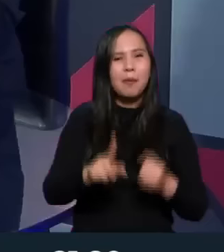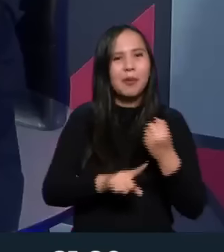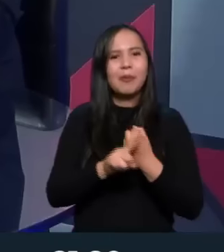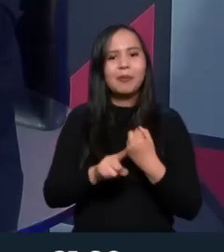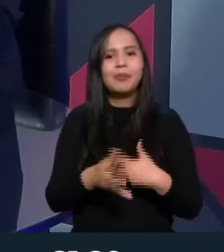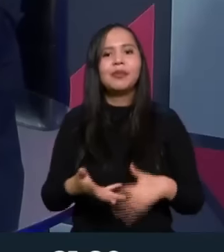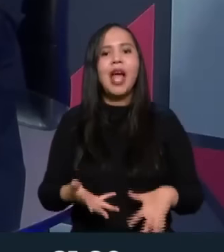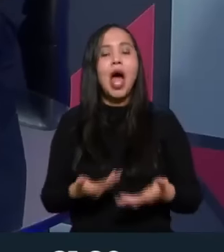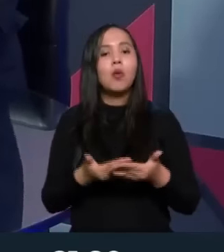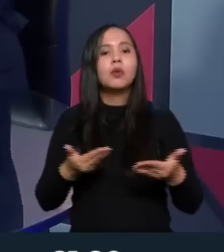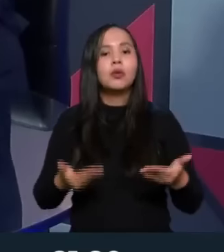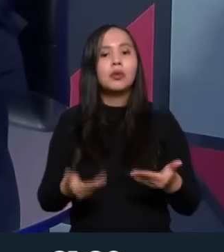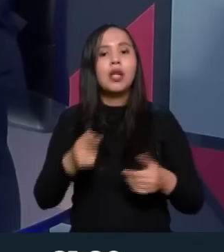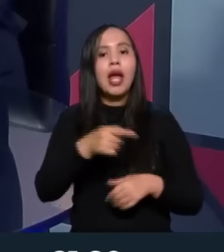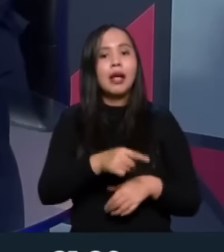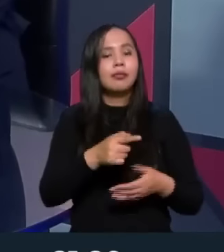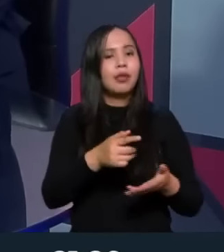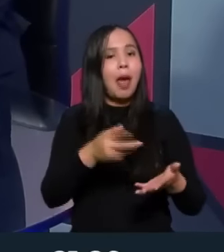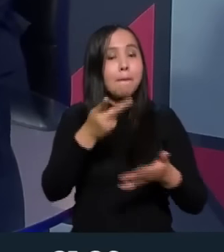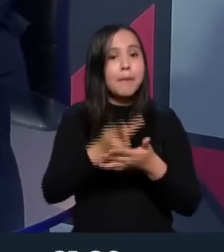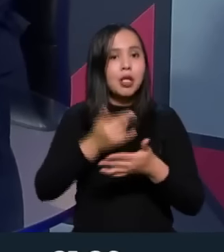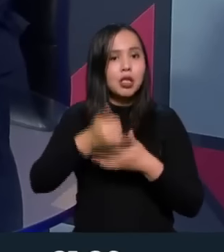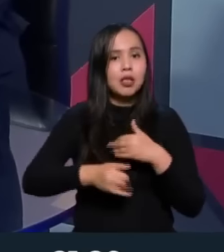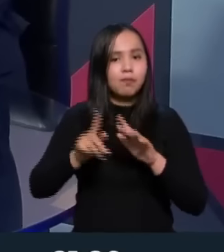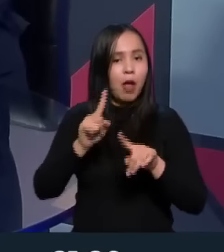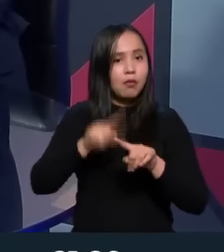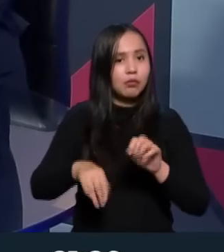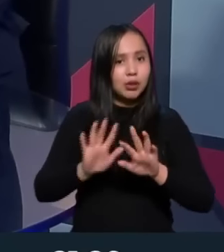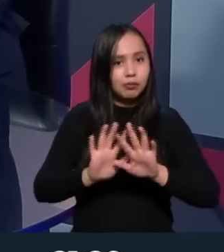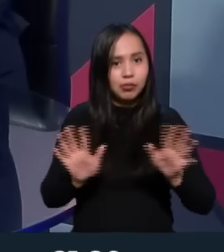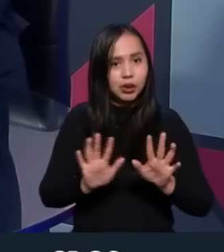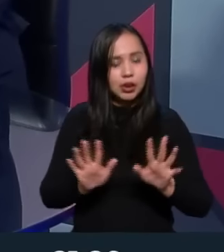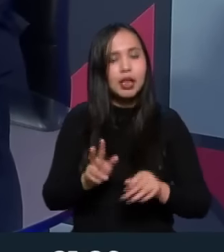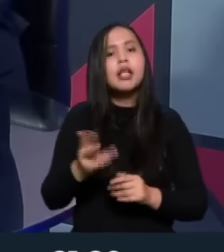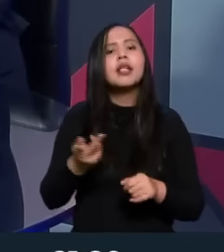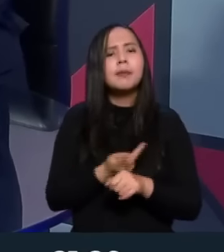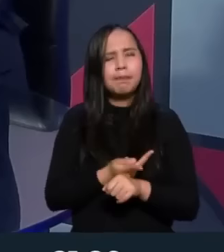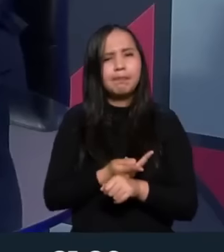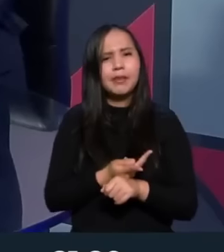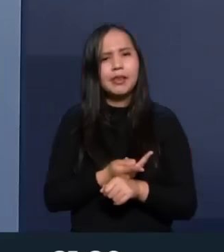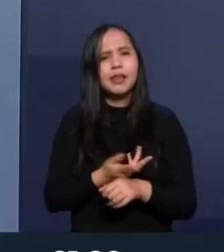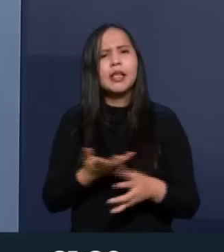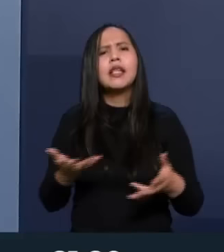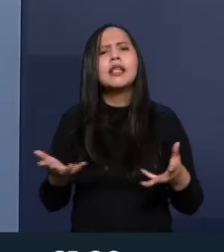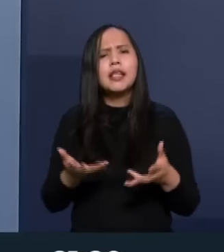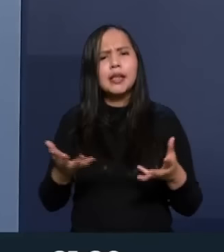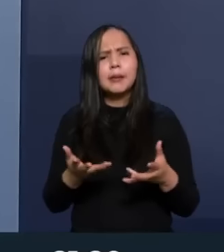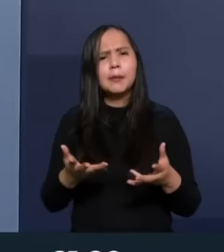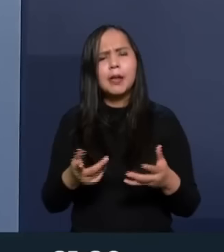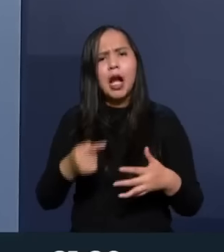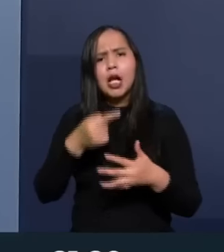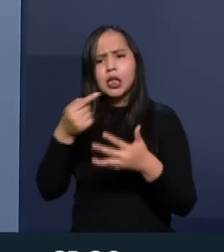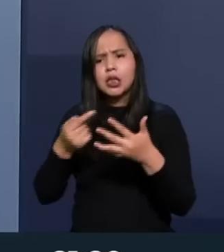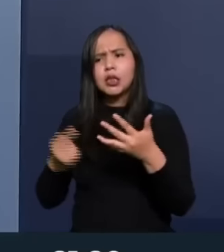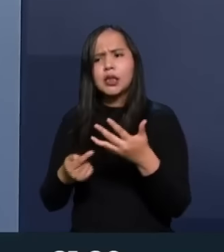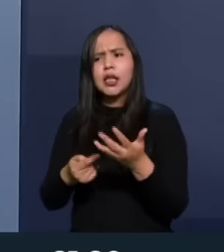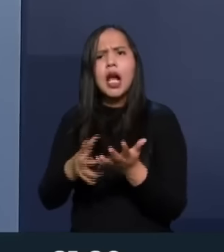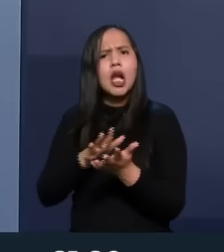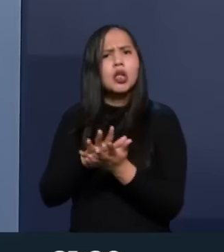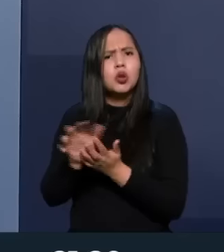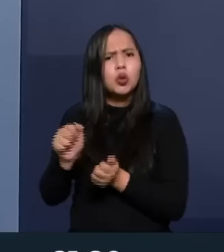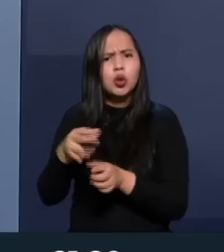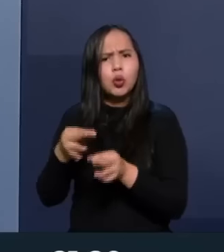¿Y qué pasa? Ahora que se desestima el proyecto del ministro Juan Luis González Alcántara Carrancá, ¿Qué pasa con el resto de las acciones de